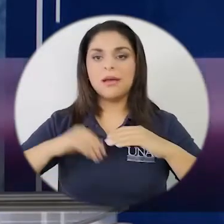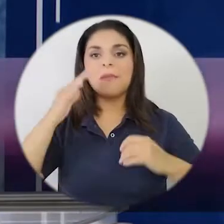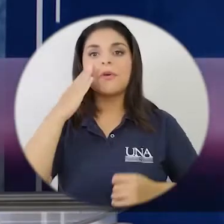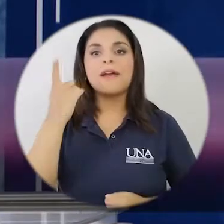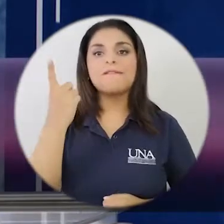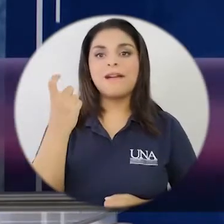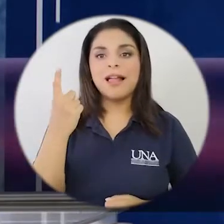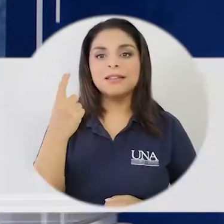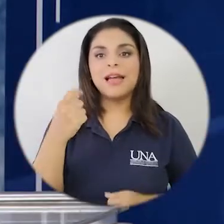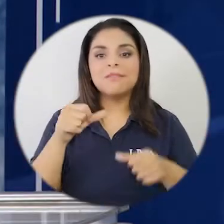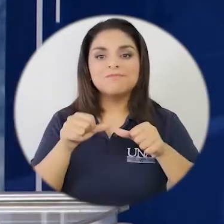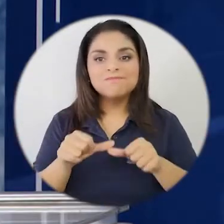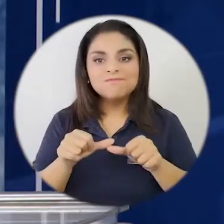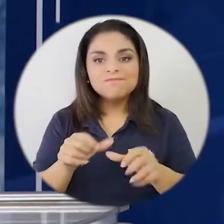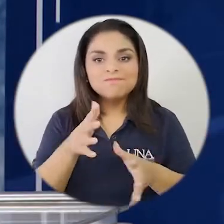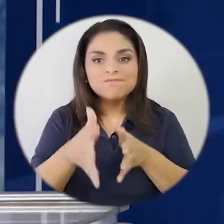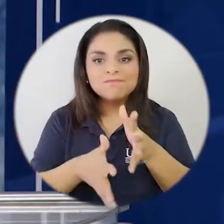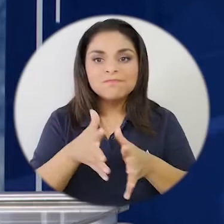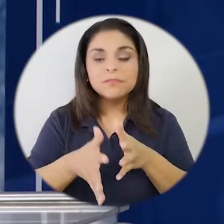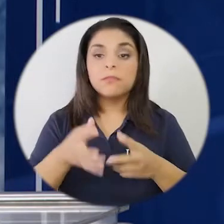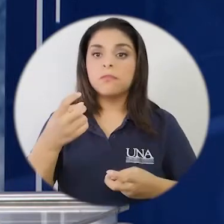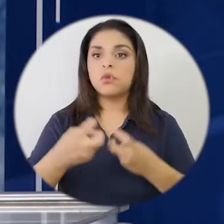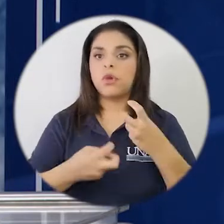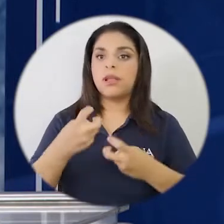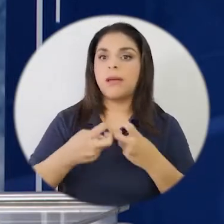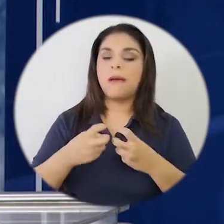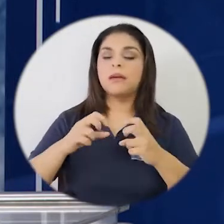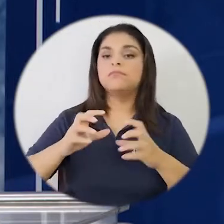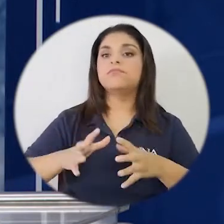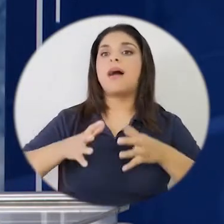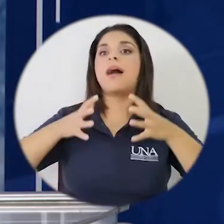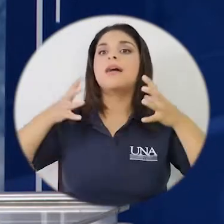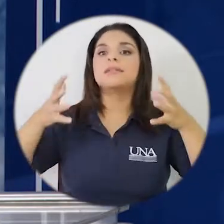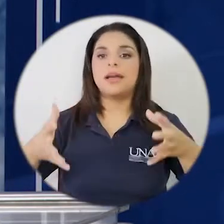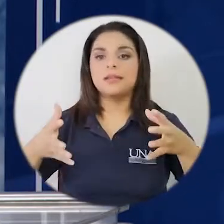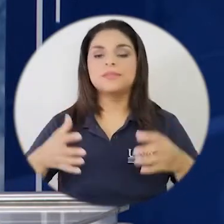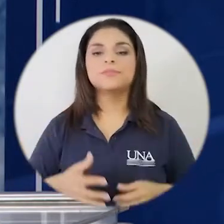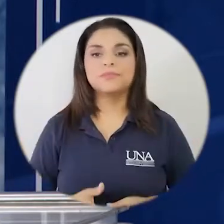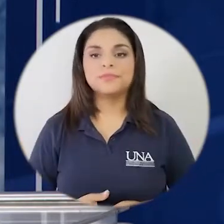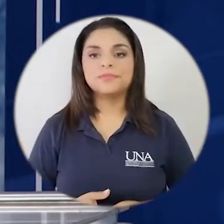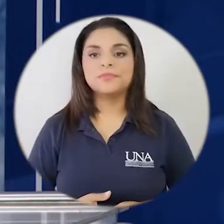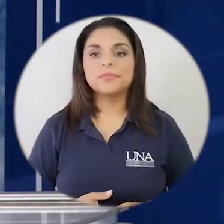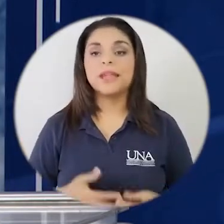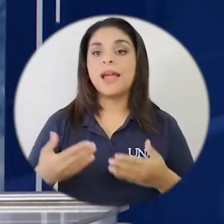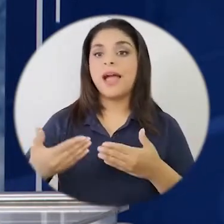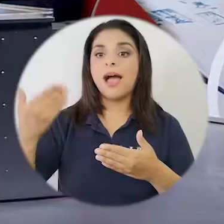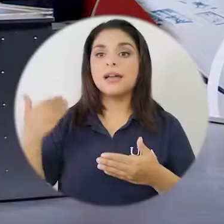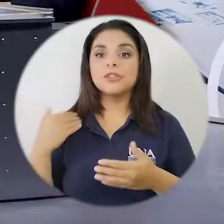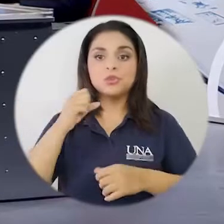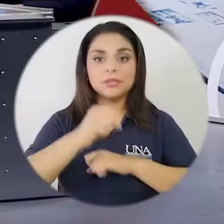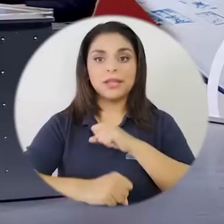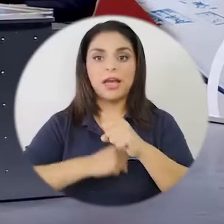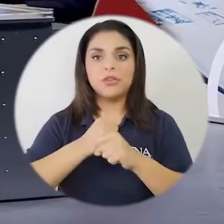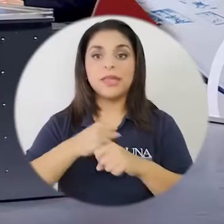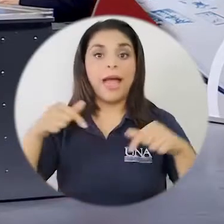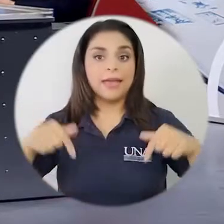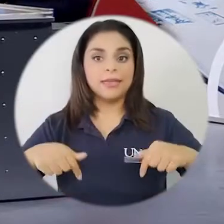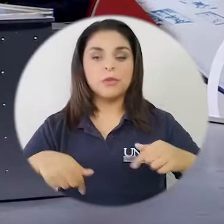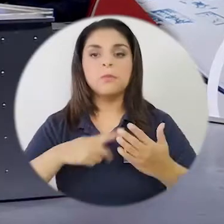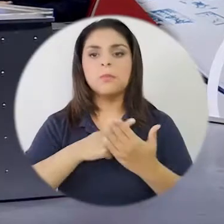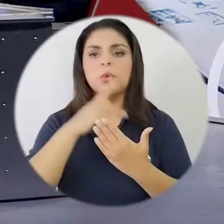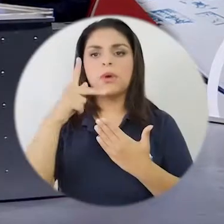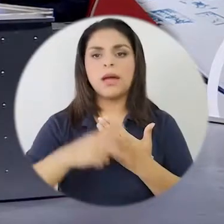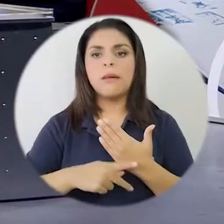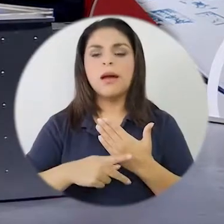básicas, ¿verdad? Por falta de mantenimiento, el problema se hace todavía más grande. Hace unos años, precisamente en un programa